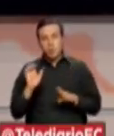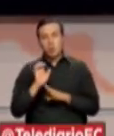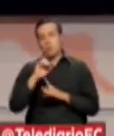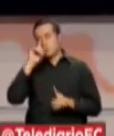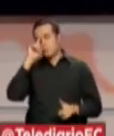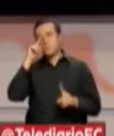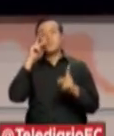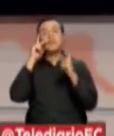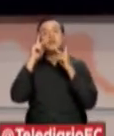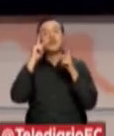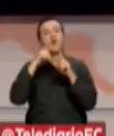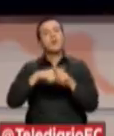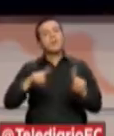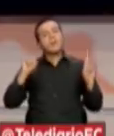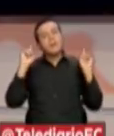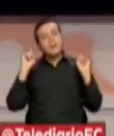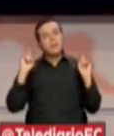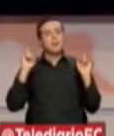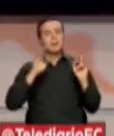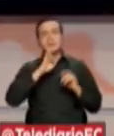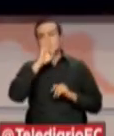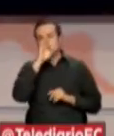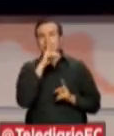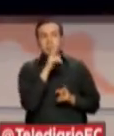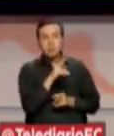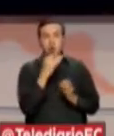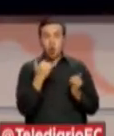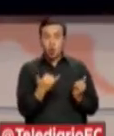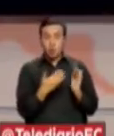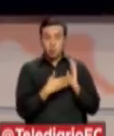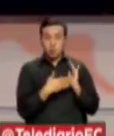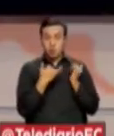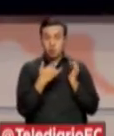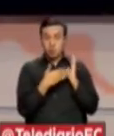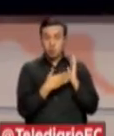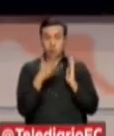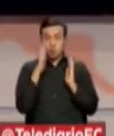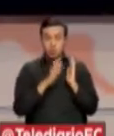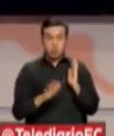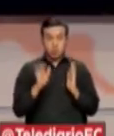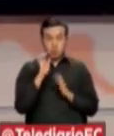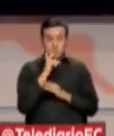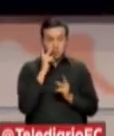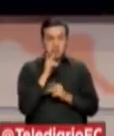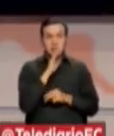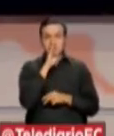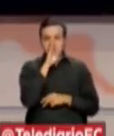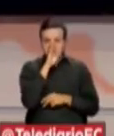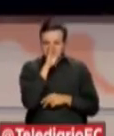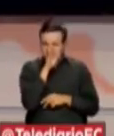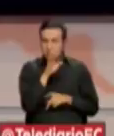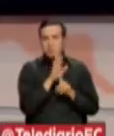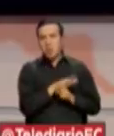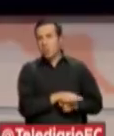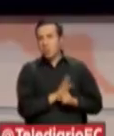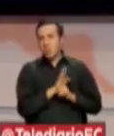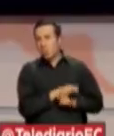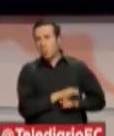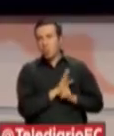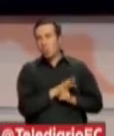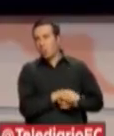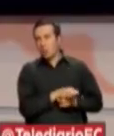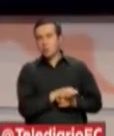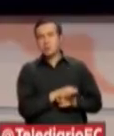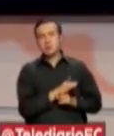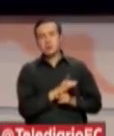misión distinta porque siempre con este modelo que se gobierna el ecuador vamos a tener mucha exclusión y lo que hay que combatir